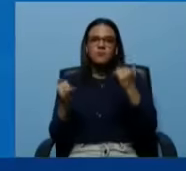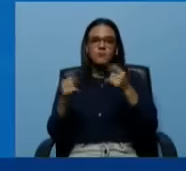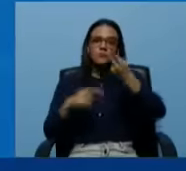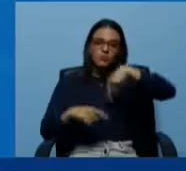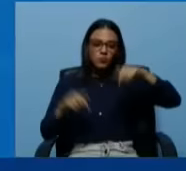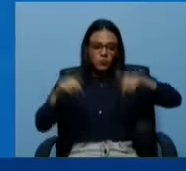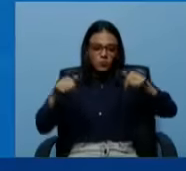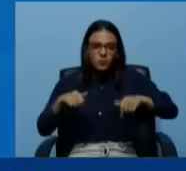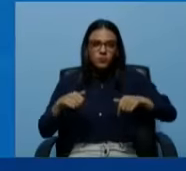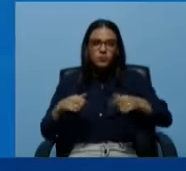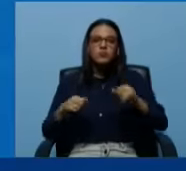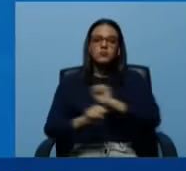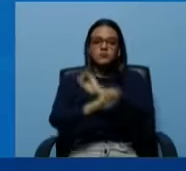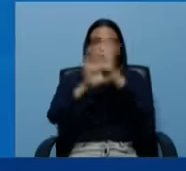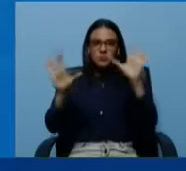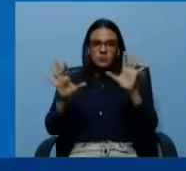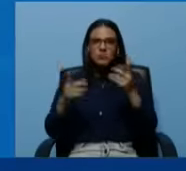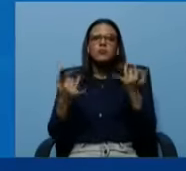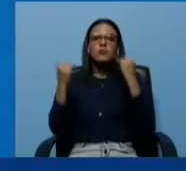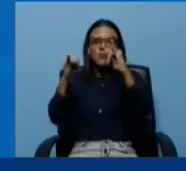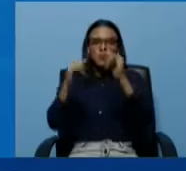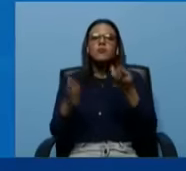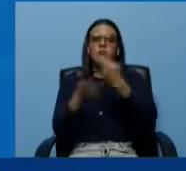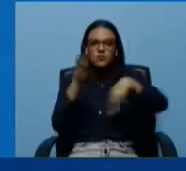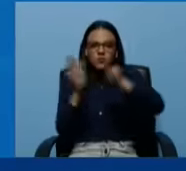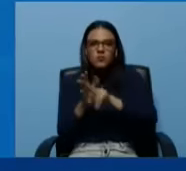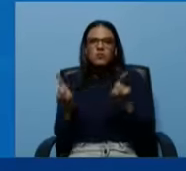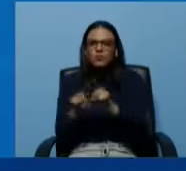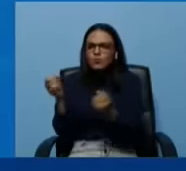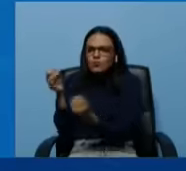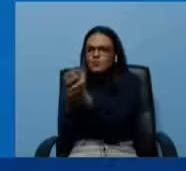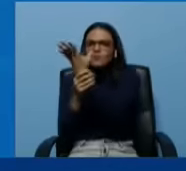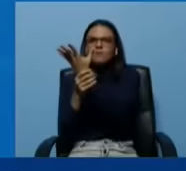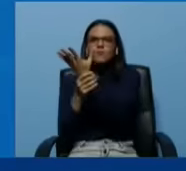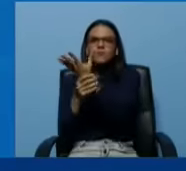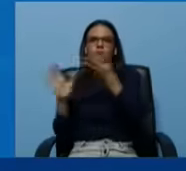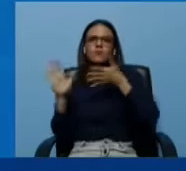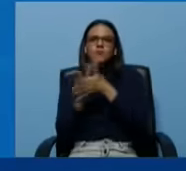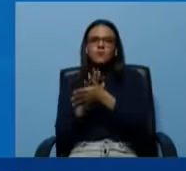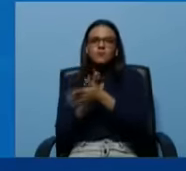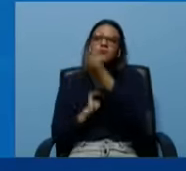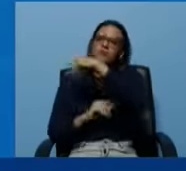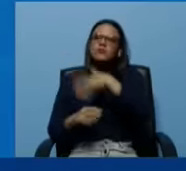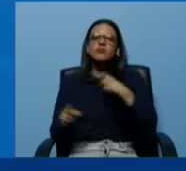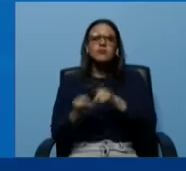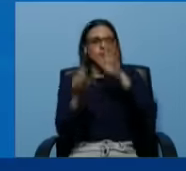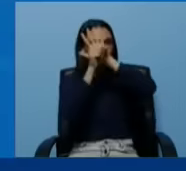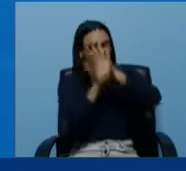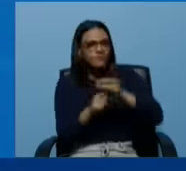claro que hay un rebrote y un resurgimiento del fascismo,